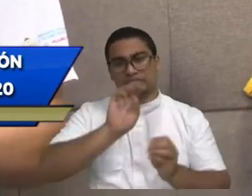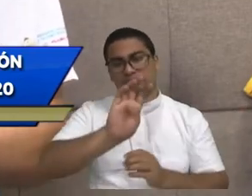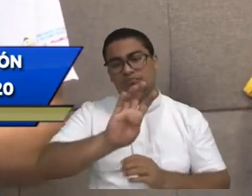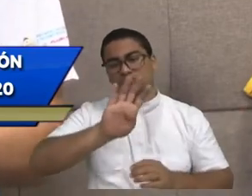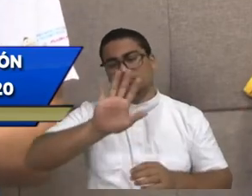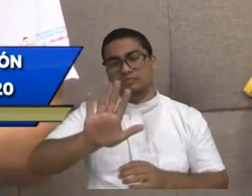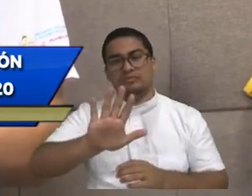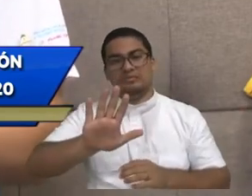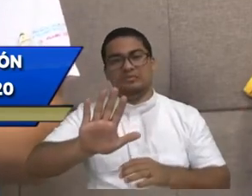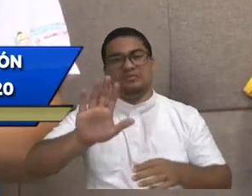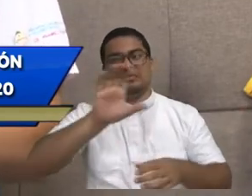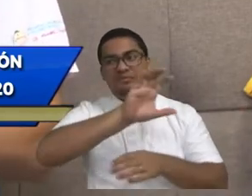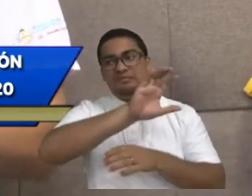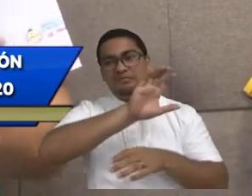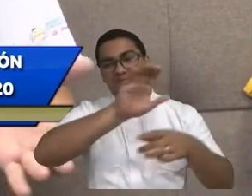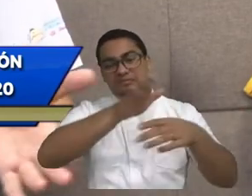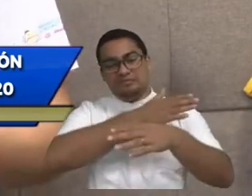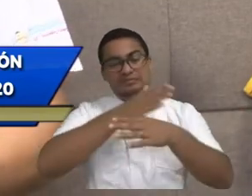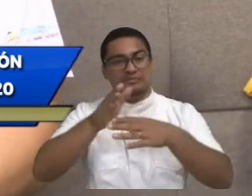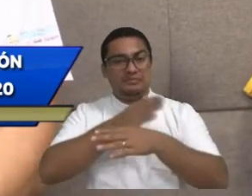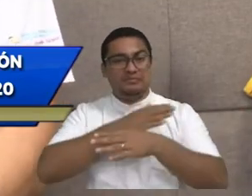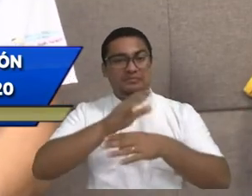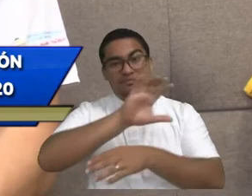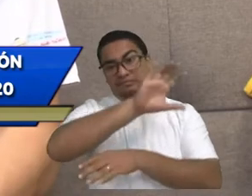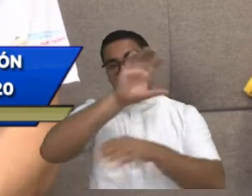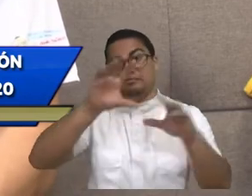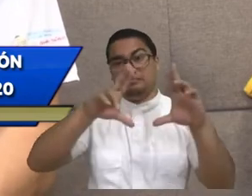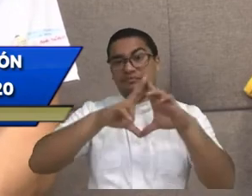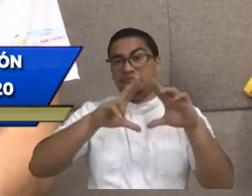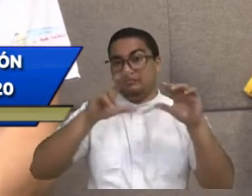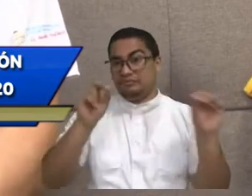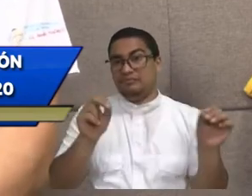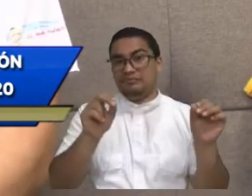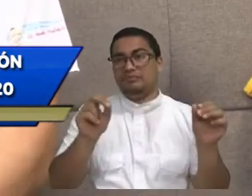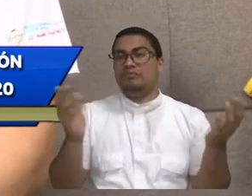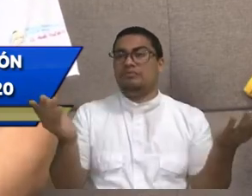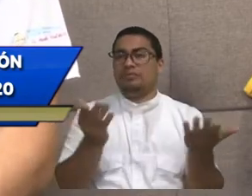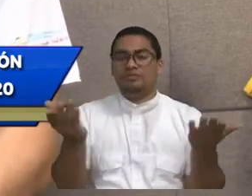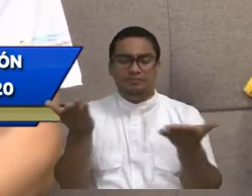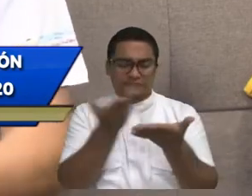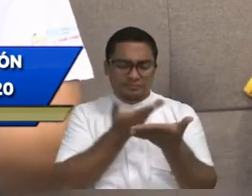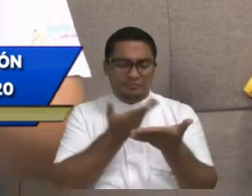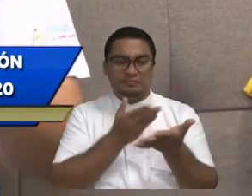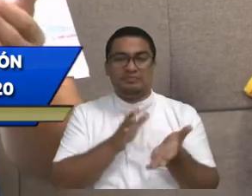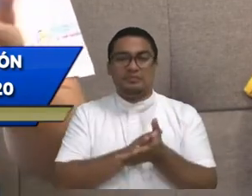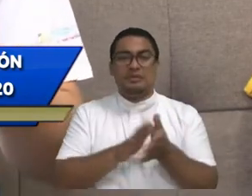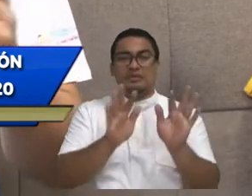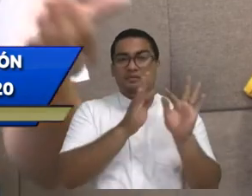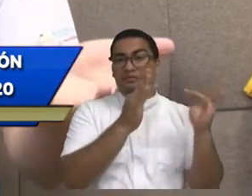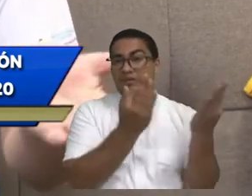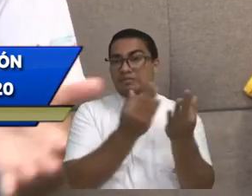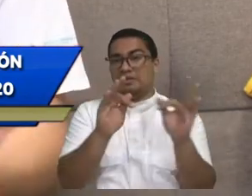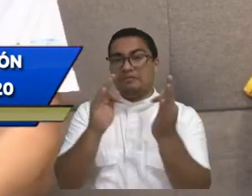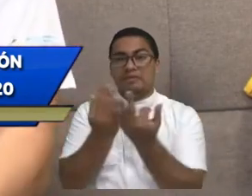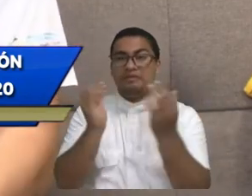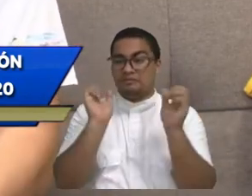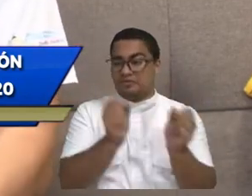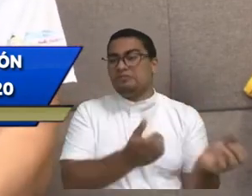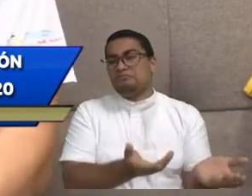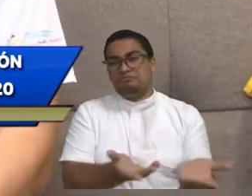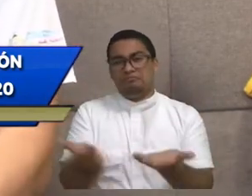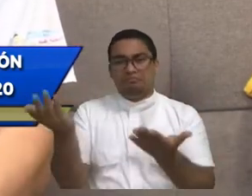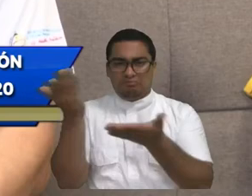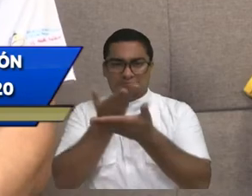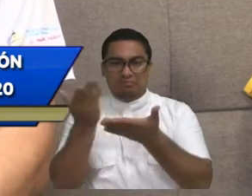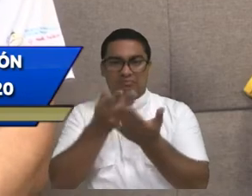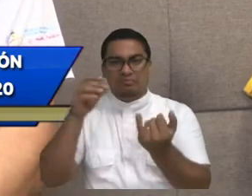centros tecnológicos y podemos hablar de esas modalidades de estudio que la familia puede acceder en cualquier momento